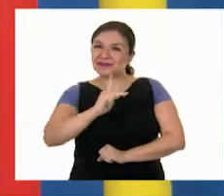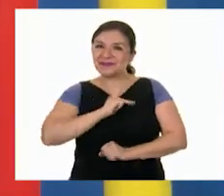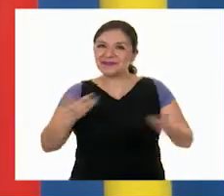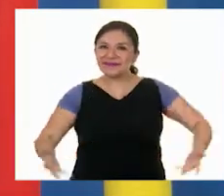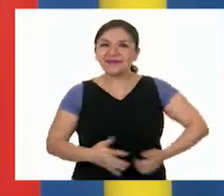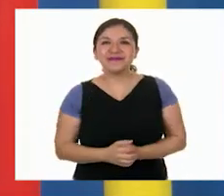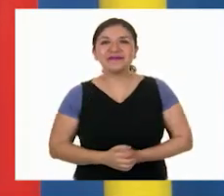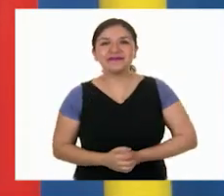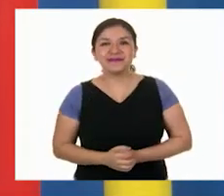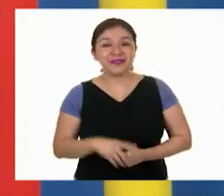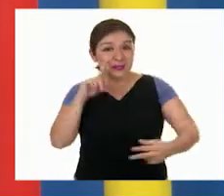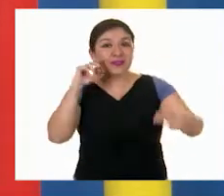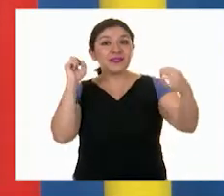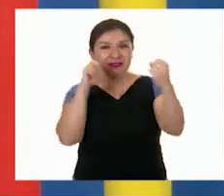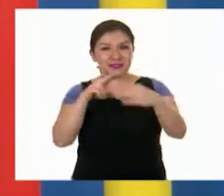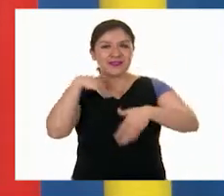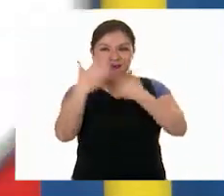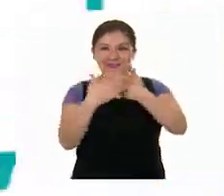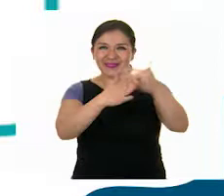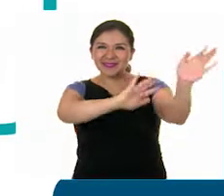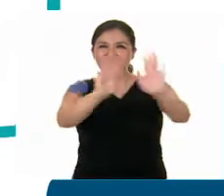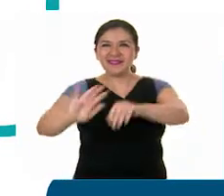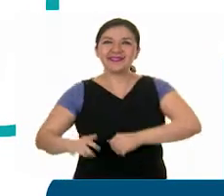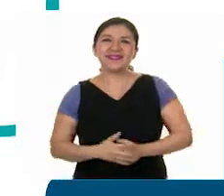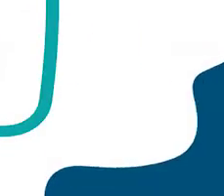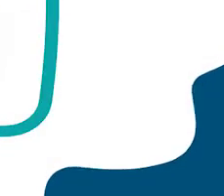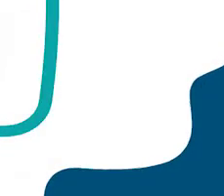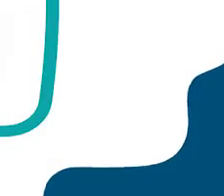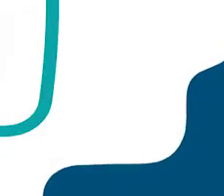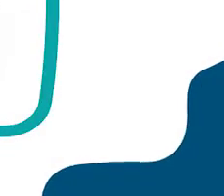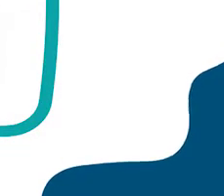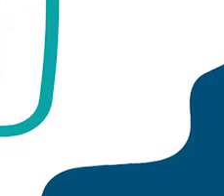como nosotros. Nos vemos, hasta la próxima.